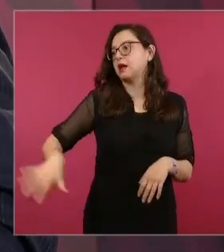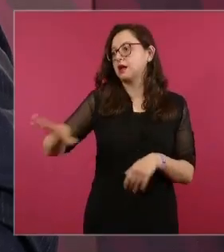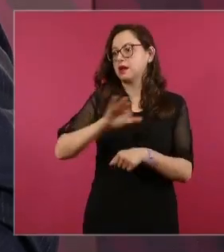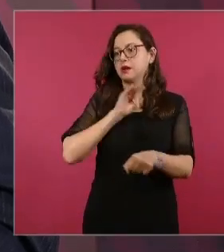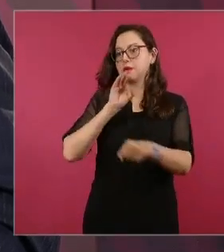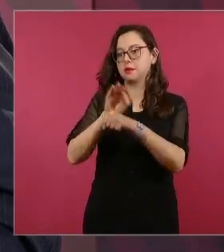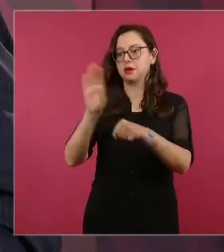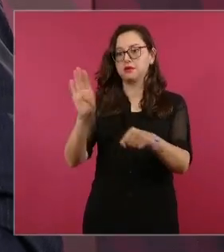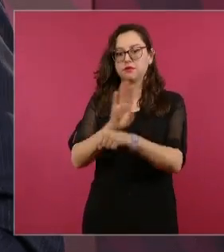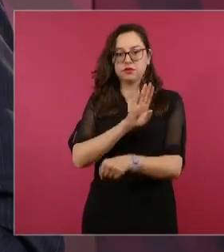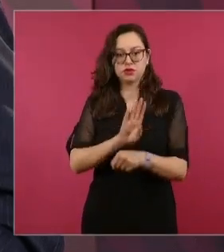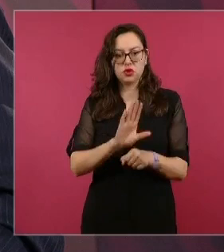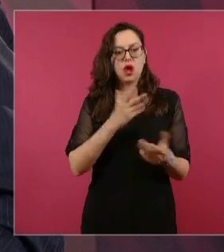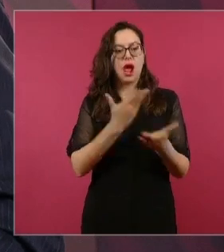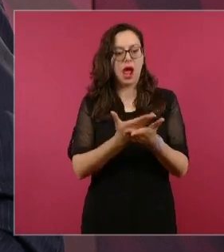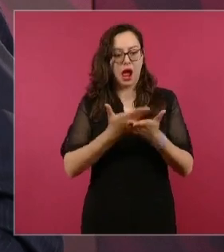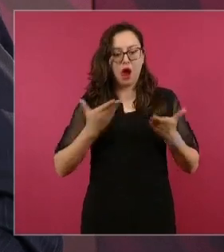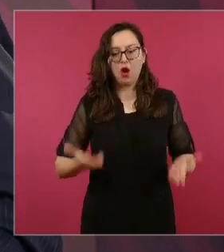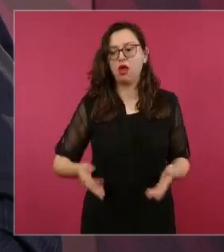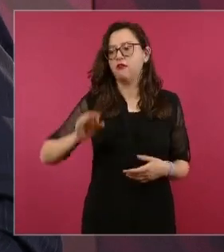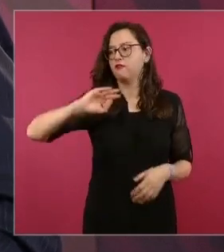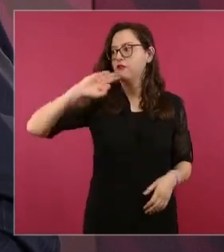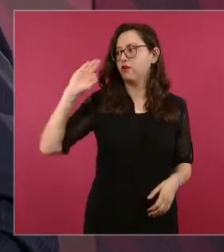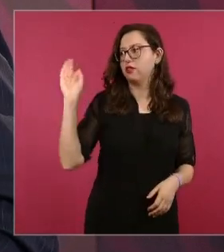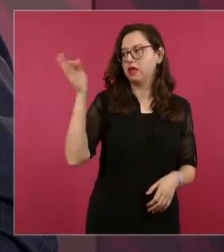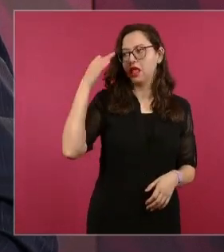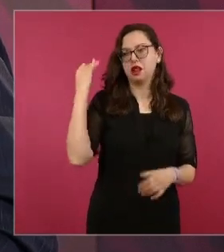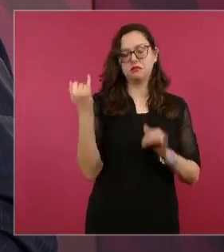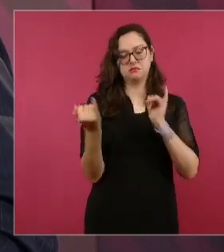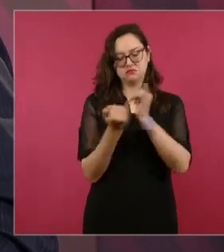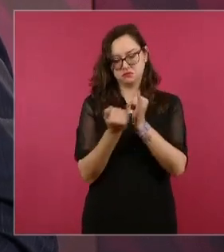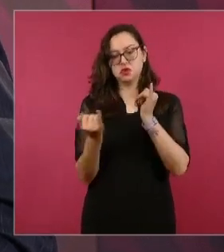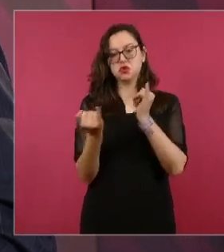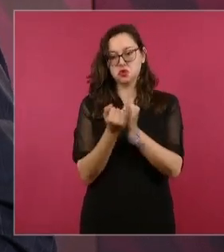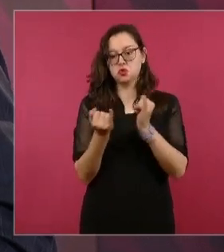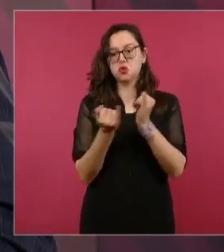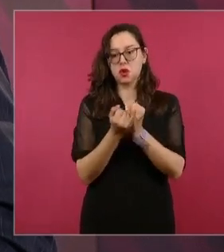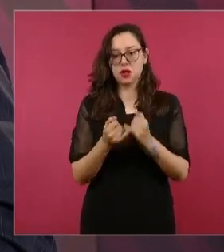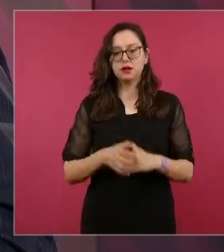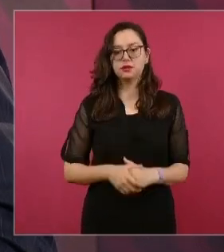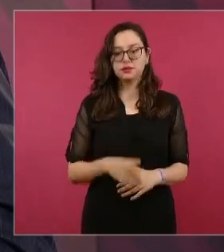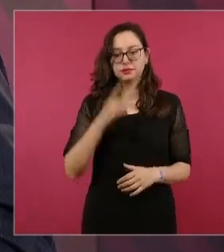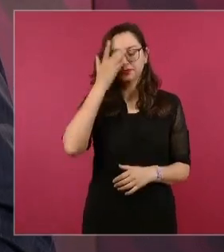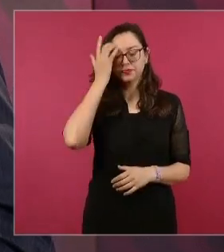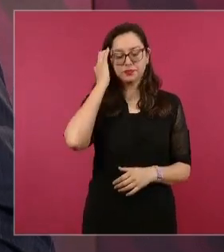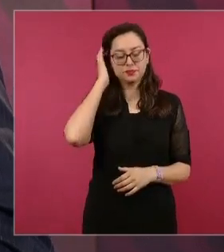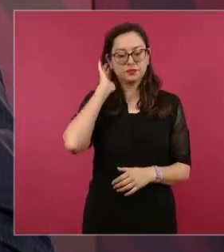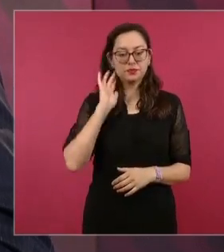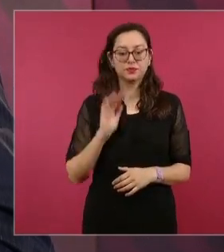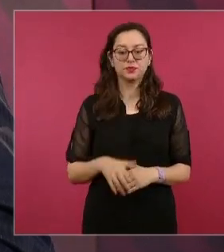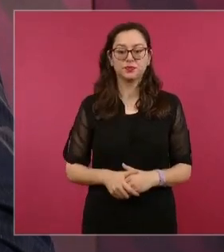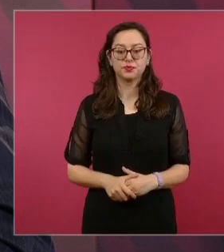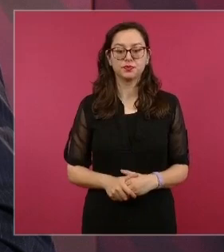Entonces, eso ya se aplica a nivel federal, lo hacemos.